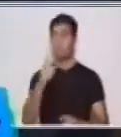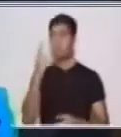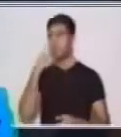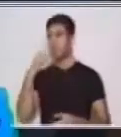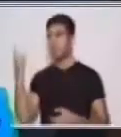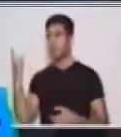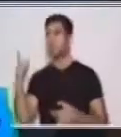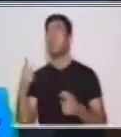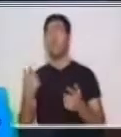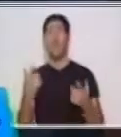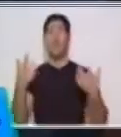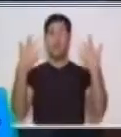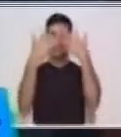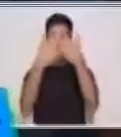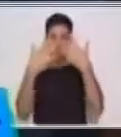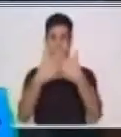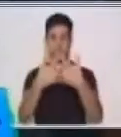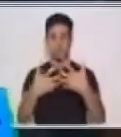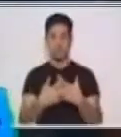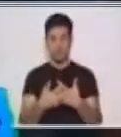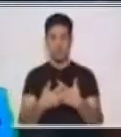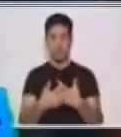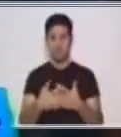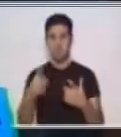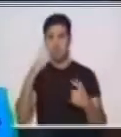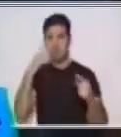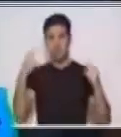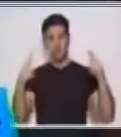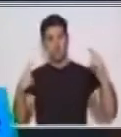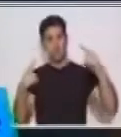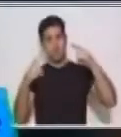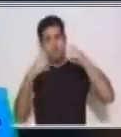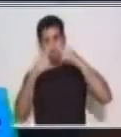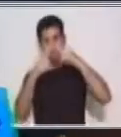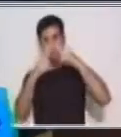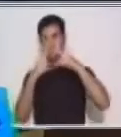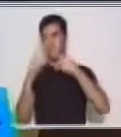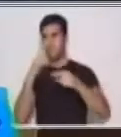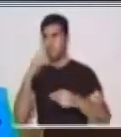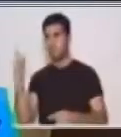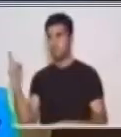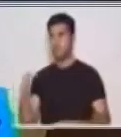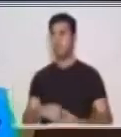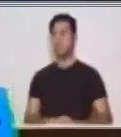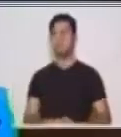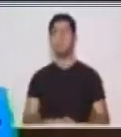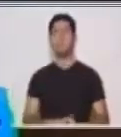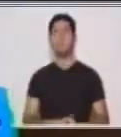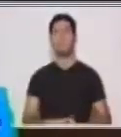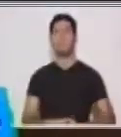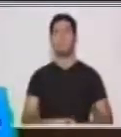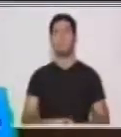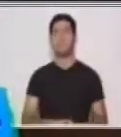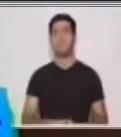entre un vértice y otro, está compuesta una arista. Entonces las aristas son todas